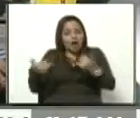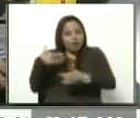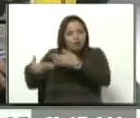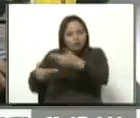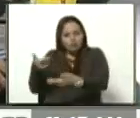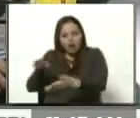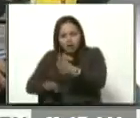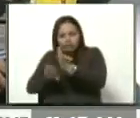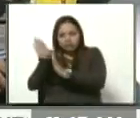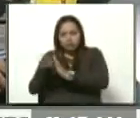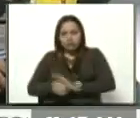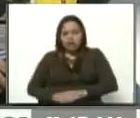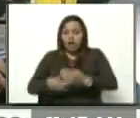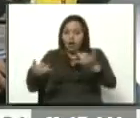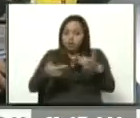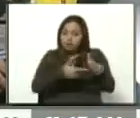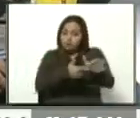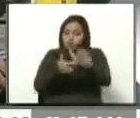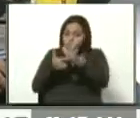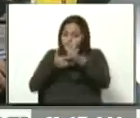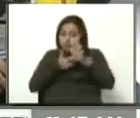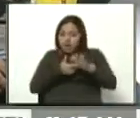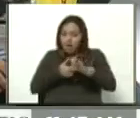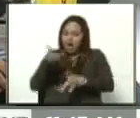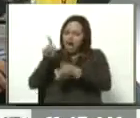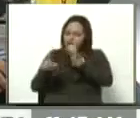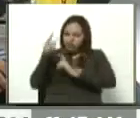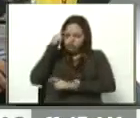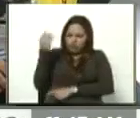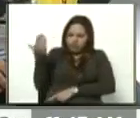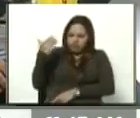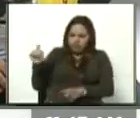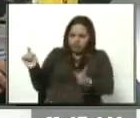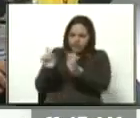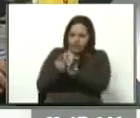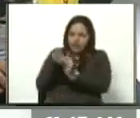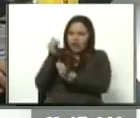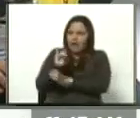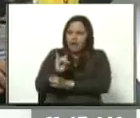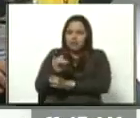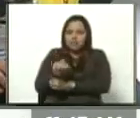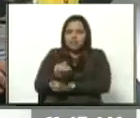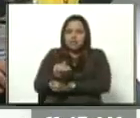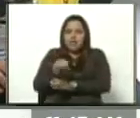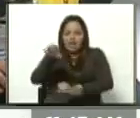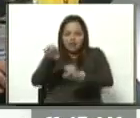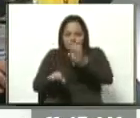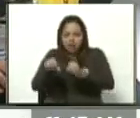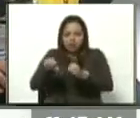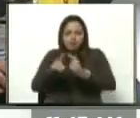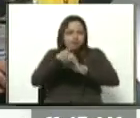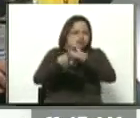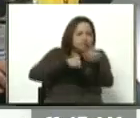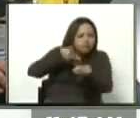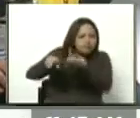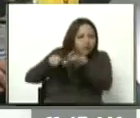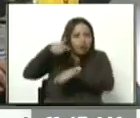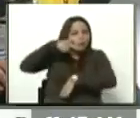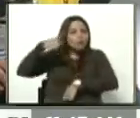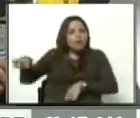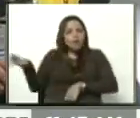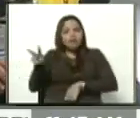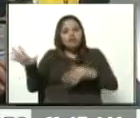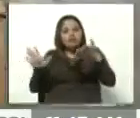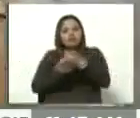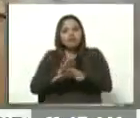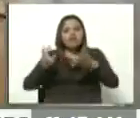vamos a presentarle, recientemente ha hecho Interlaces unas encuestas al pueblo venezolano en relación al tema